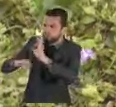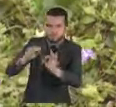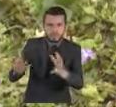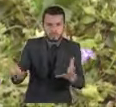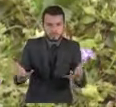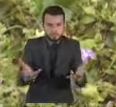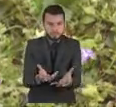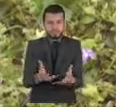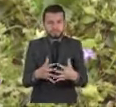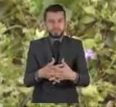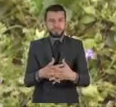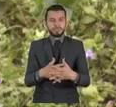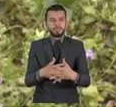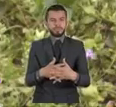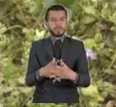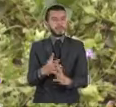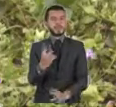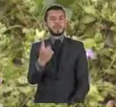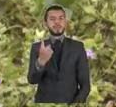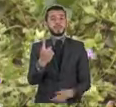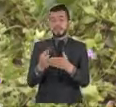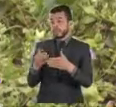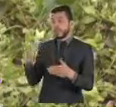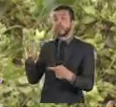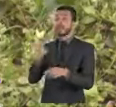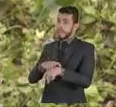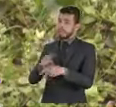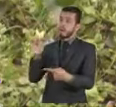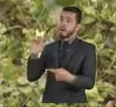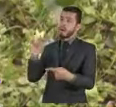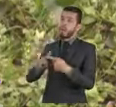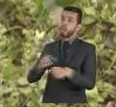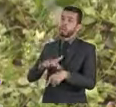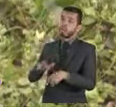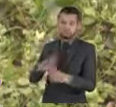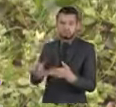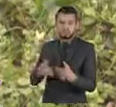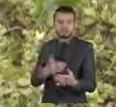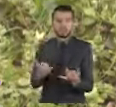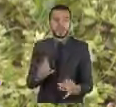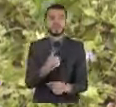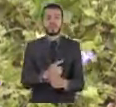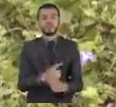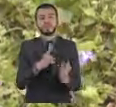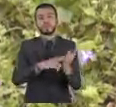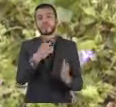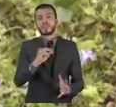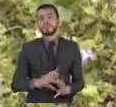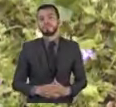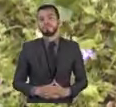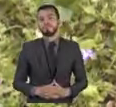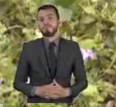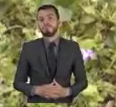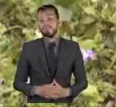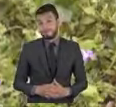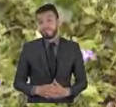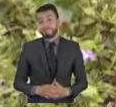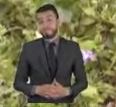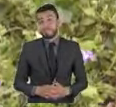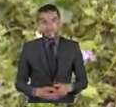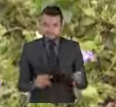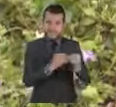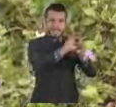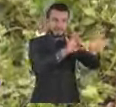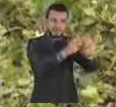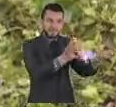Y eso nos va a permitir tener un ordenamiento institucional que se encargue de otros temas, así como los principales temas de la RAPE son la